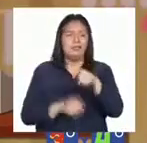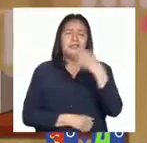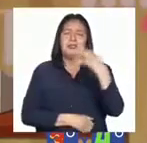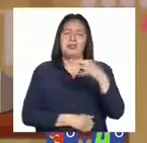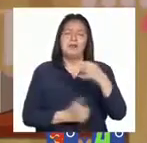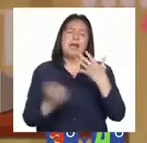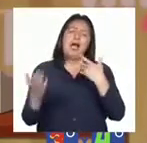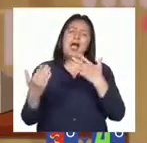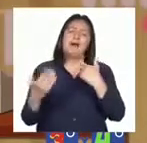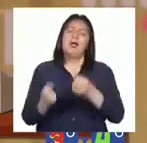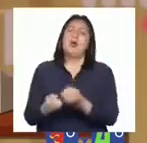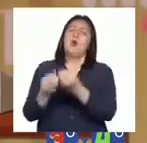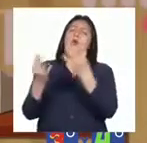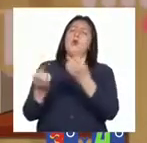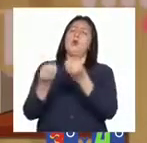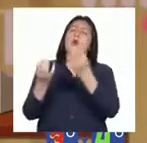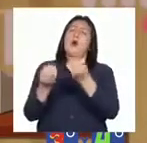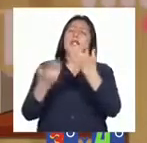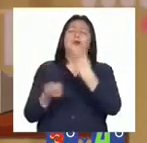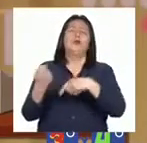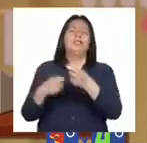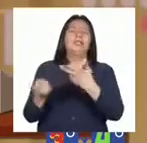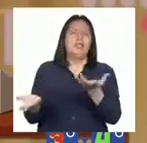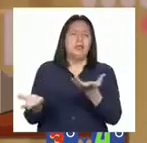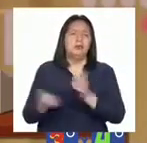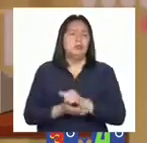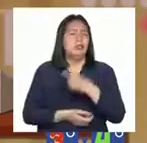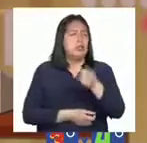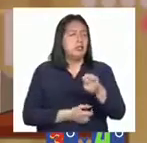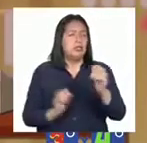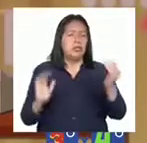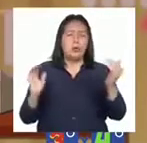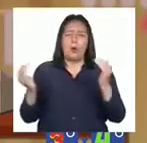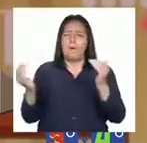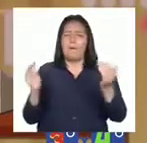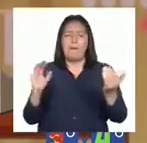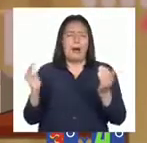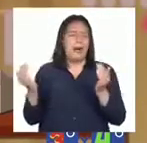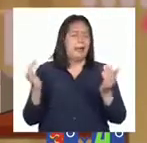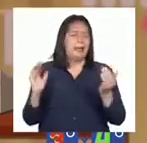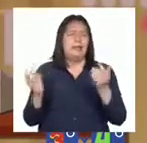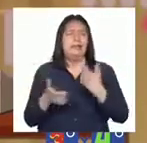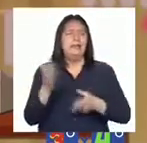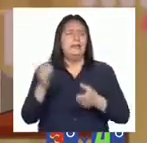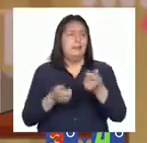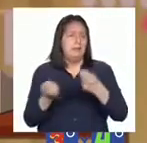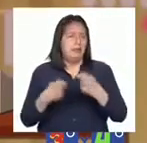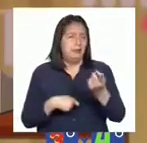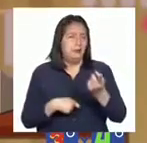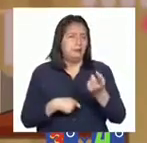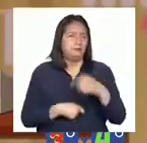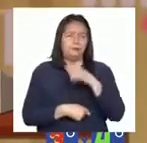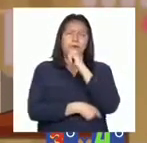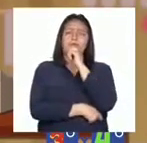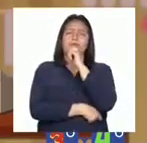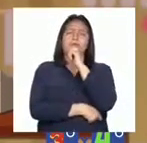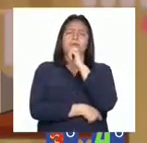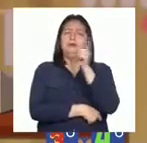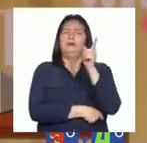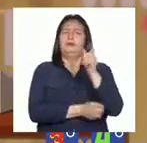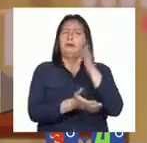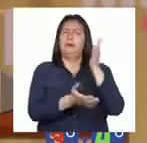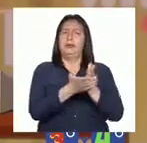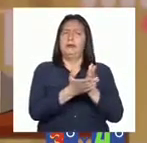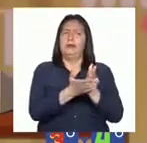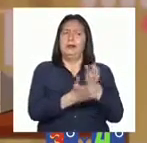siempre conversan sobre la cantidad de productos que vendieron y comparan sus ventas. Tenemos un problema.